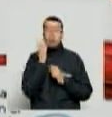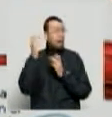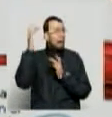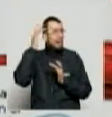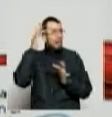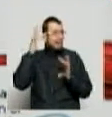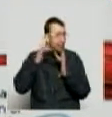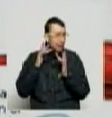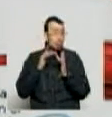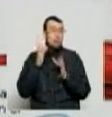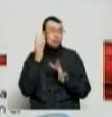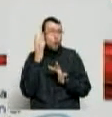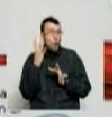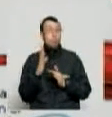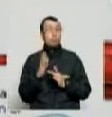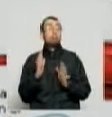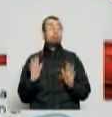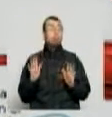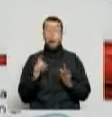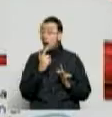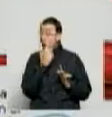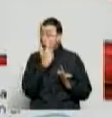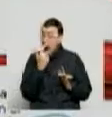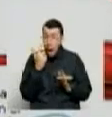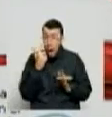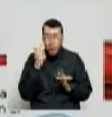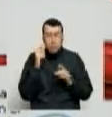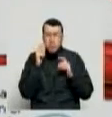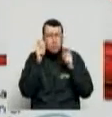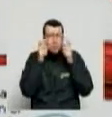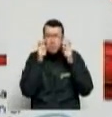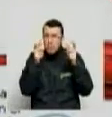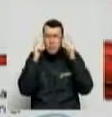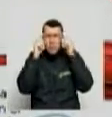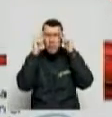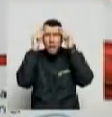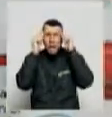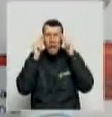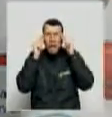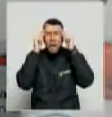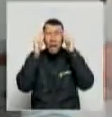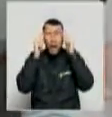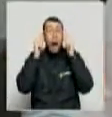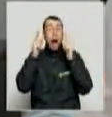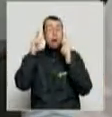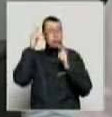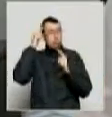cabeza. El de la visión, porque no estamos viendo bien y nos toca hacer mucho esfuerzo.